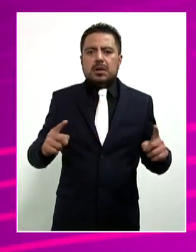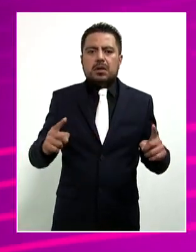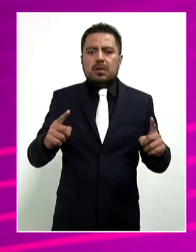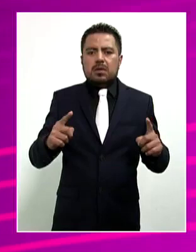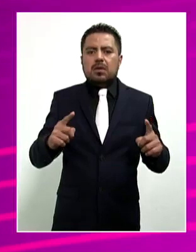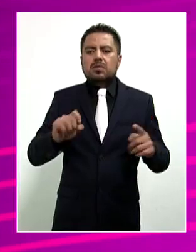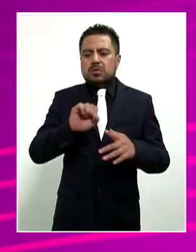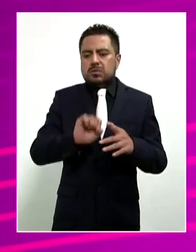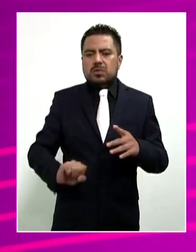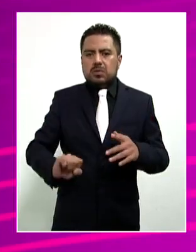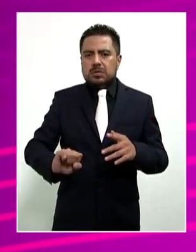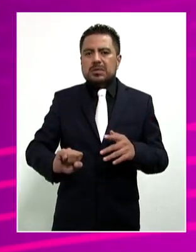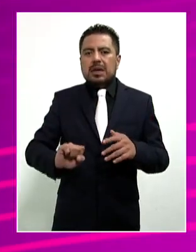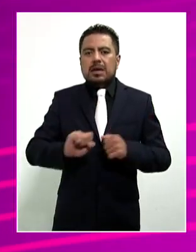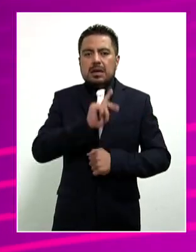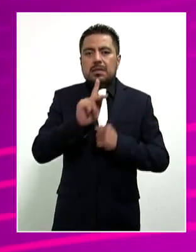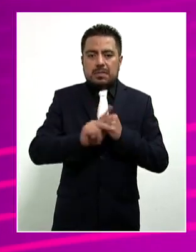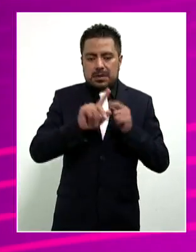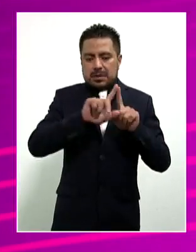en el sureste del país,